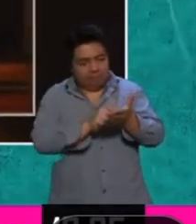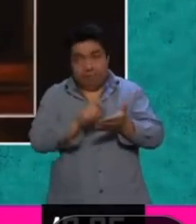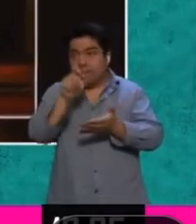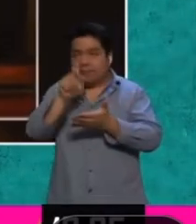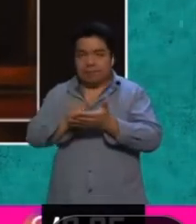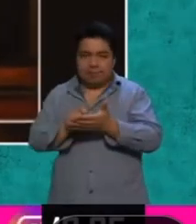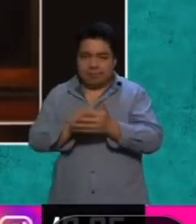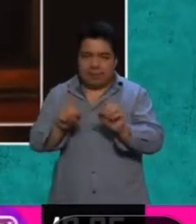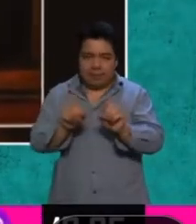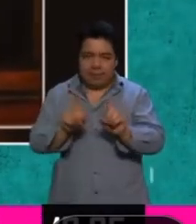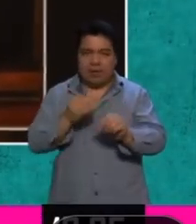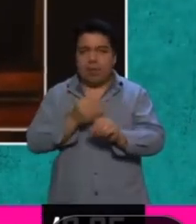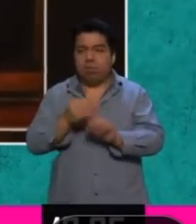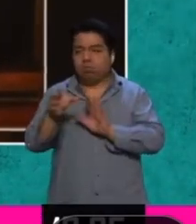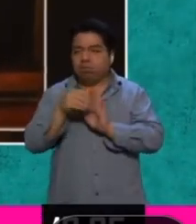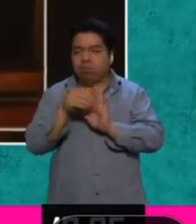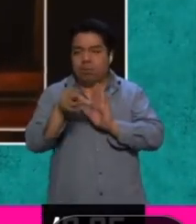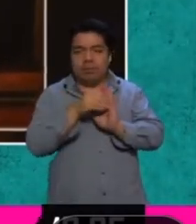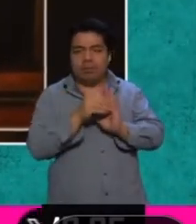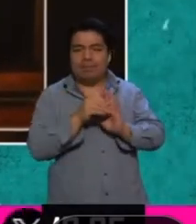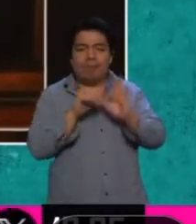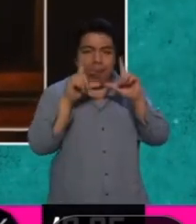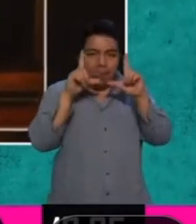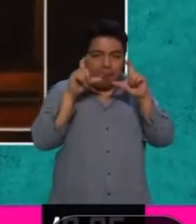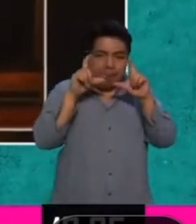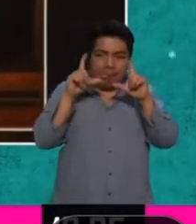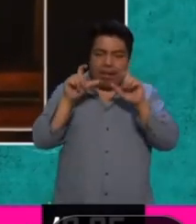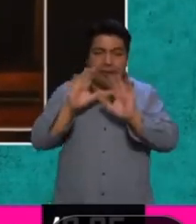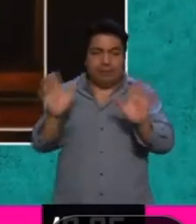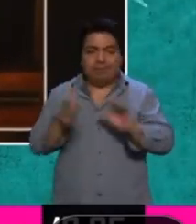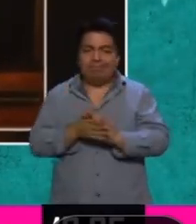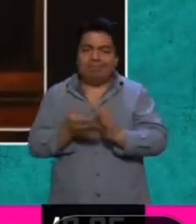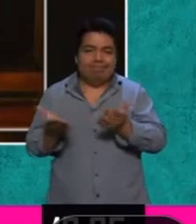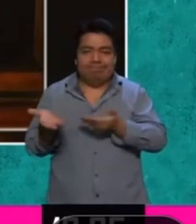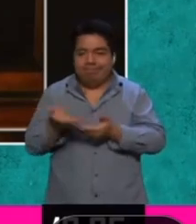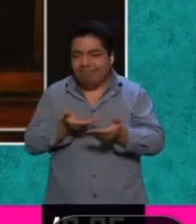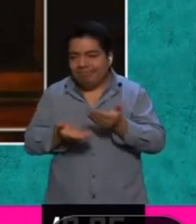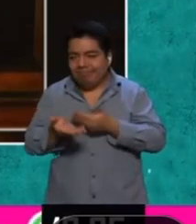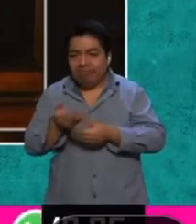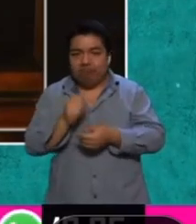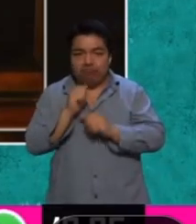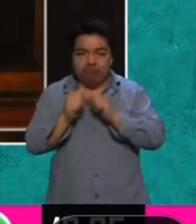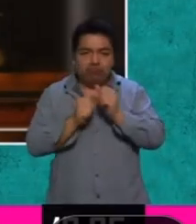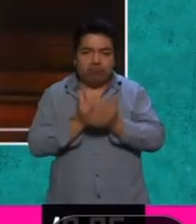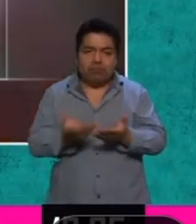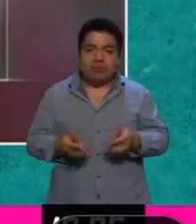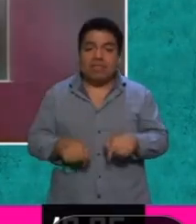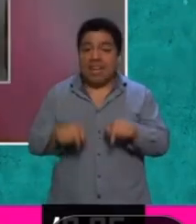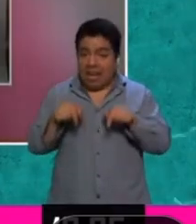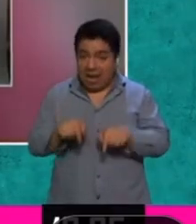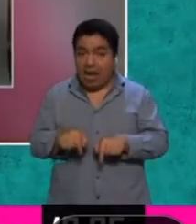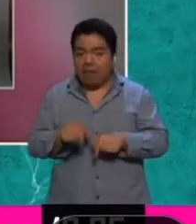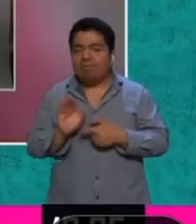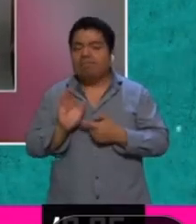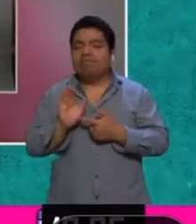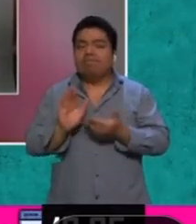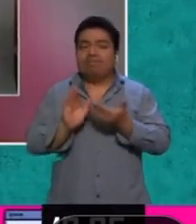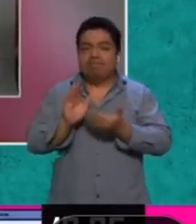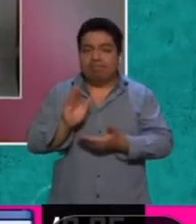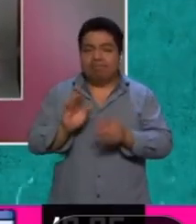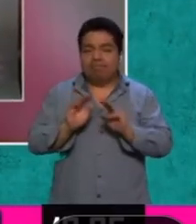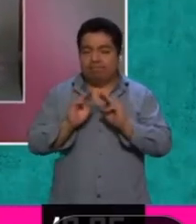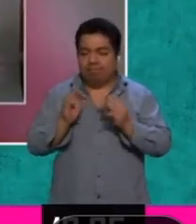cuadros. Ni, y ahora ya ni copiar, es pura foto. La foto. Ajá, aparte, entonces nunca conviven con la obra. Y acá les damos pues estas estrategias